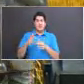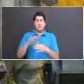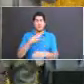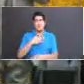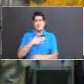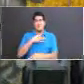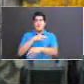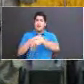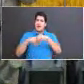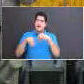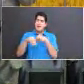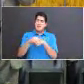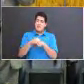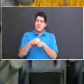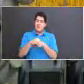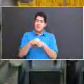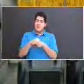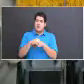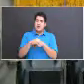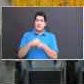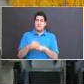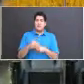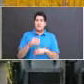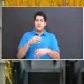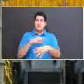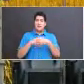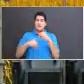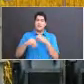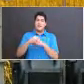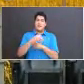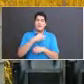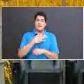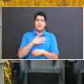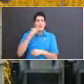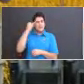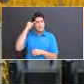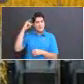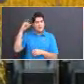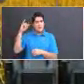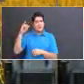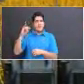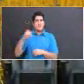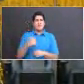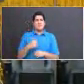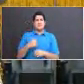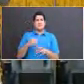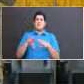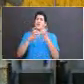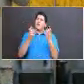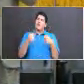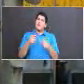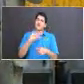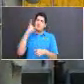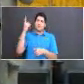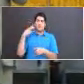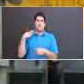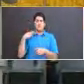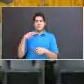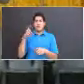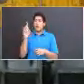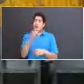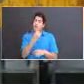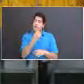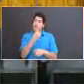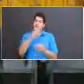Me cambiaron mis conceptos. ¿Cómo hizo Dios para cambiar mis conceptos? Lo primero que hizo fue resucitar mi